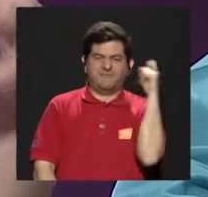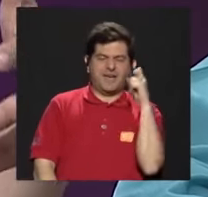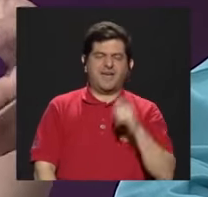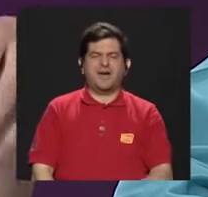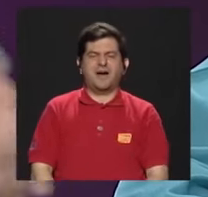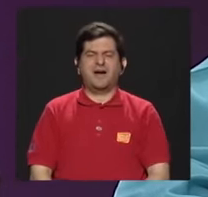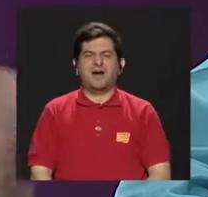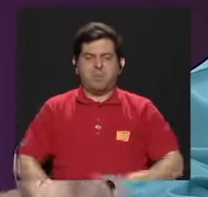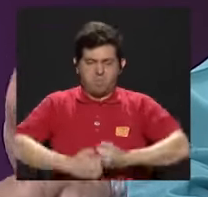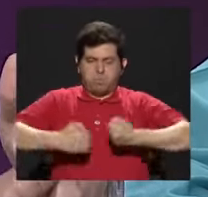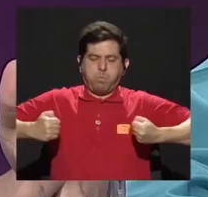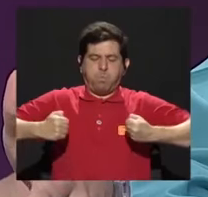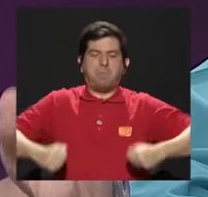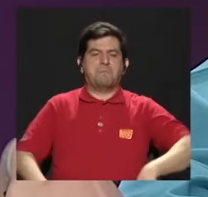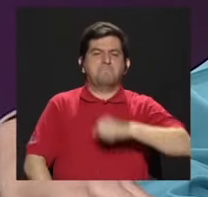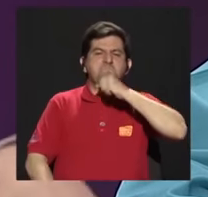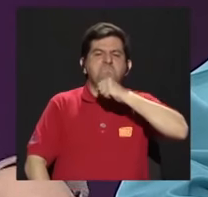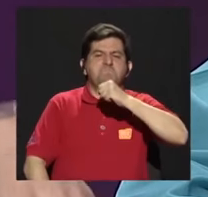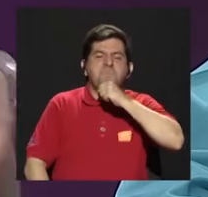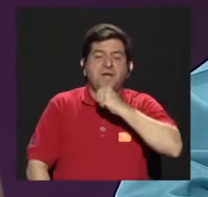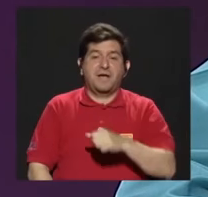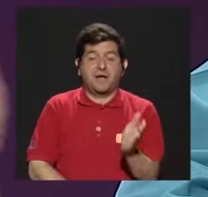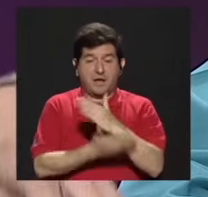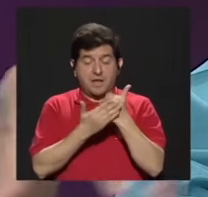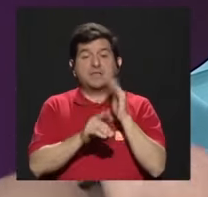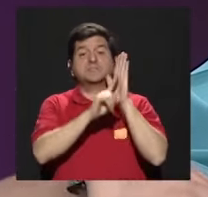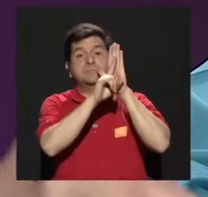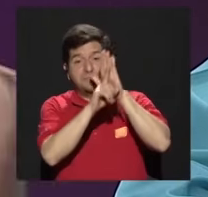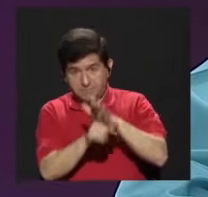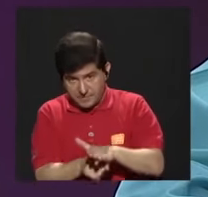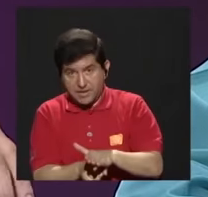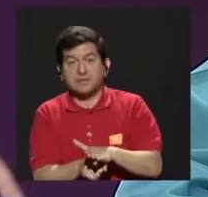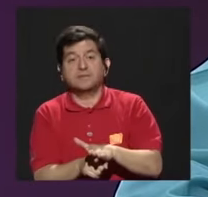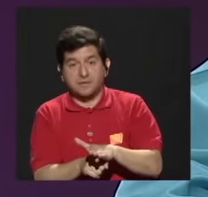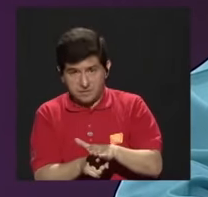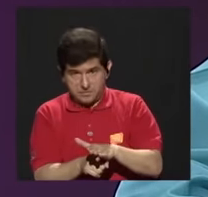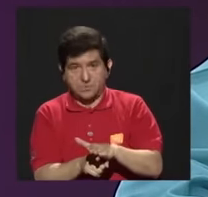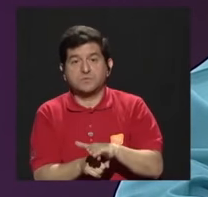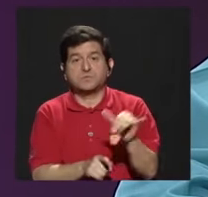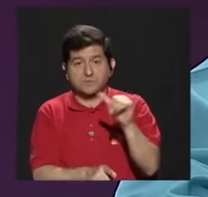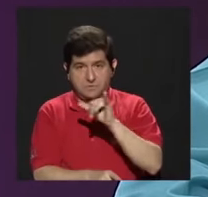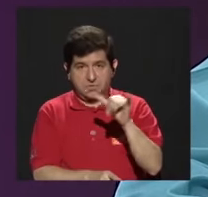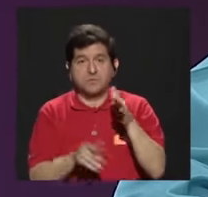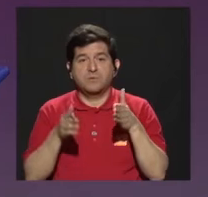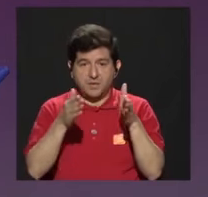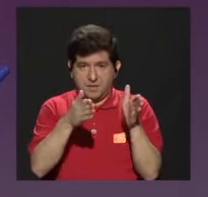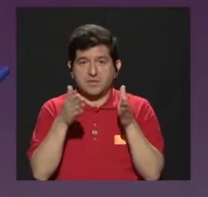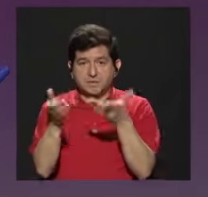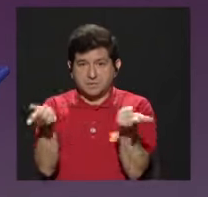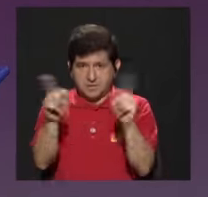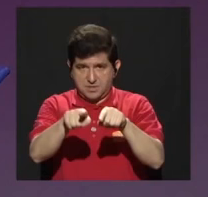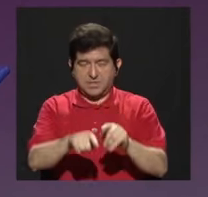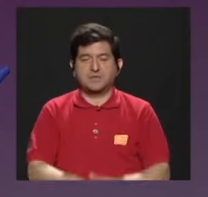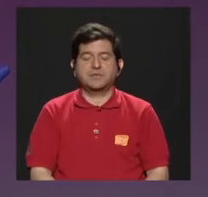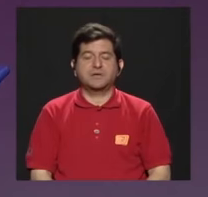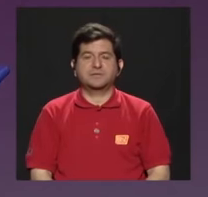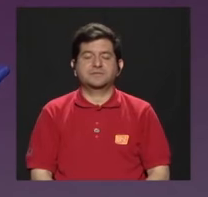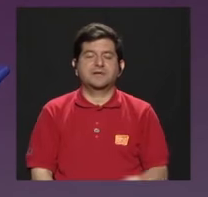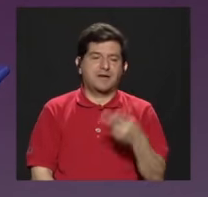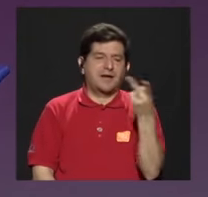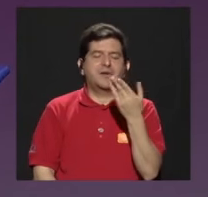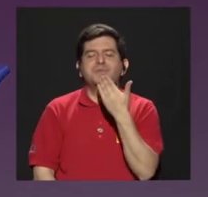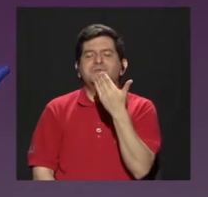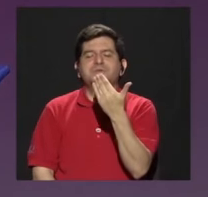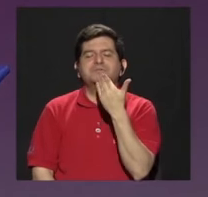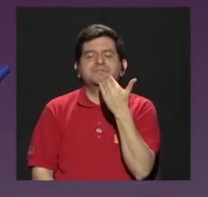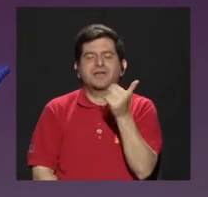vieja, que, uh-huh. ¿verdad? Y eso es parte también del acoso o manifestaciones de acoso también callejero. Que se da. Eva, Jaime, muchas